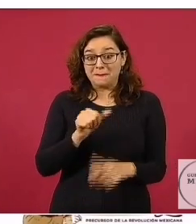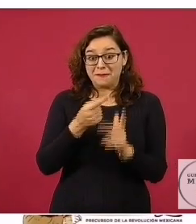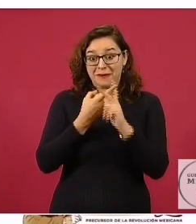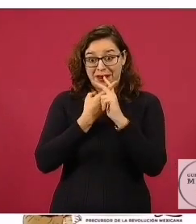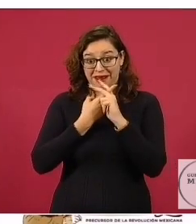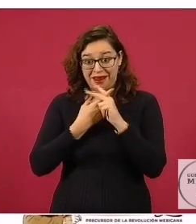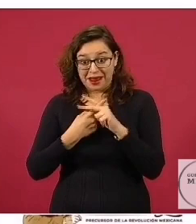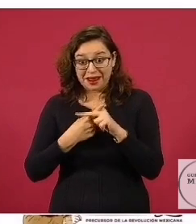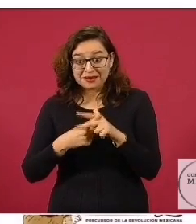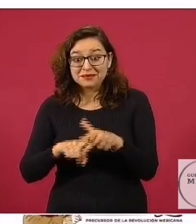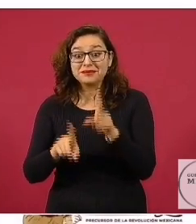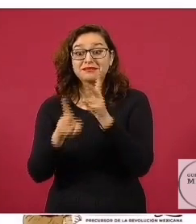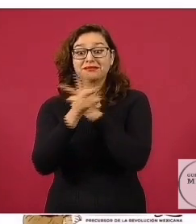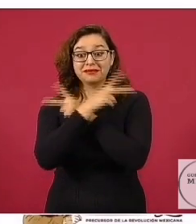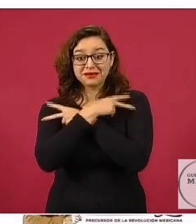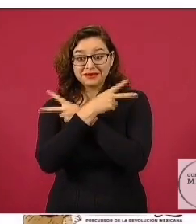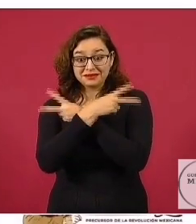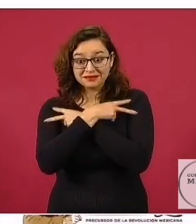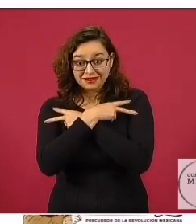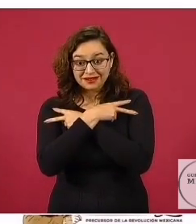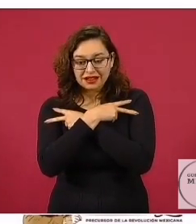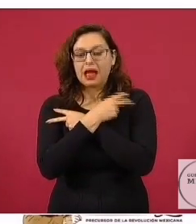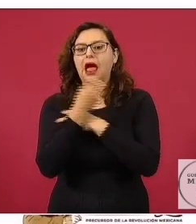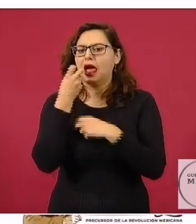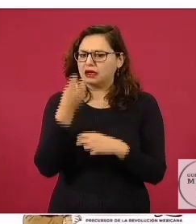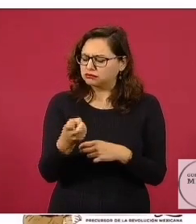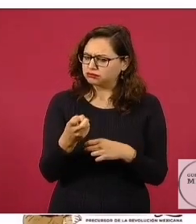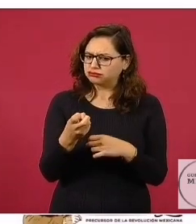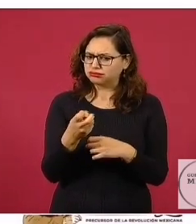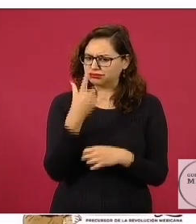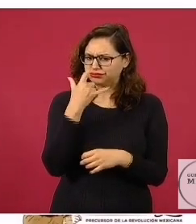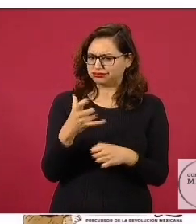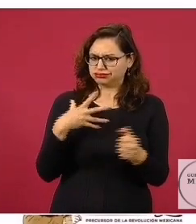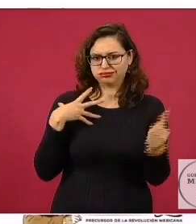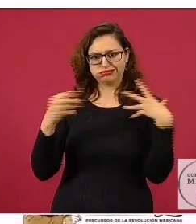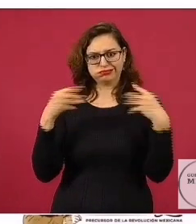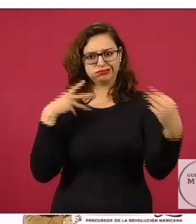la variante Omicron, es que empezó la escalada de casos.